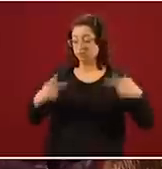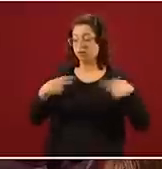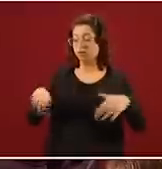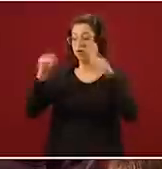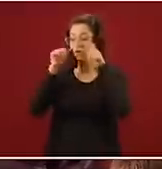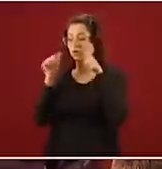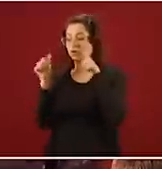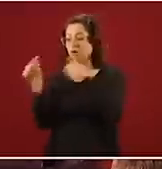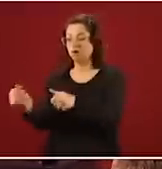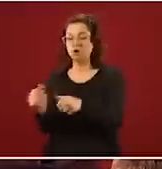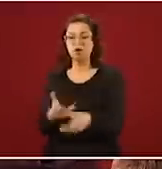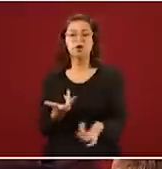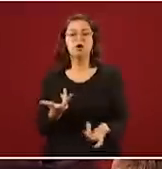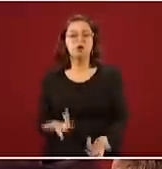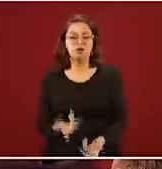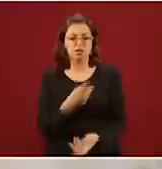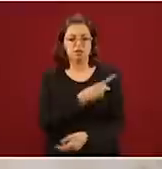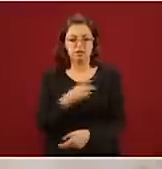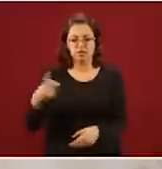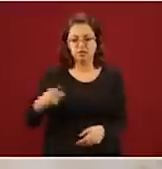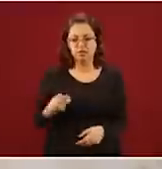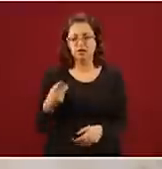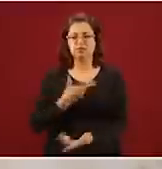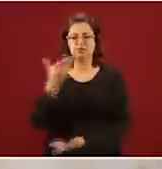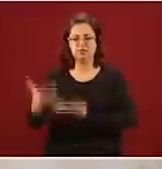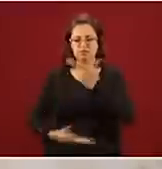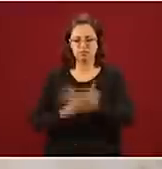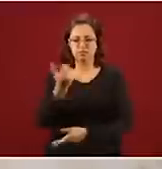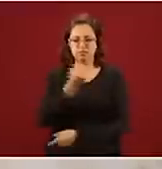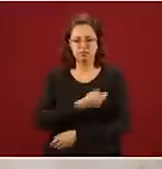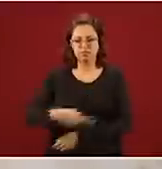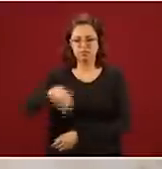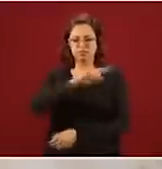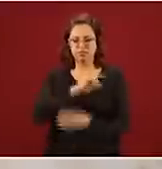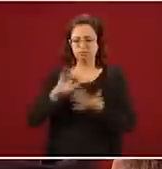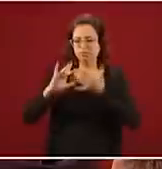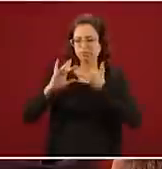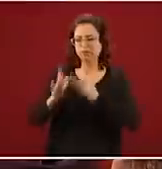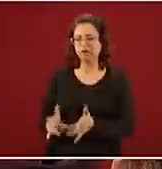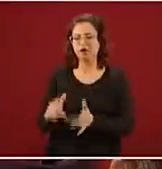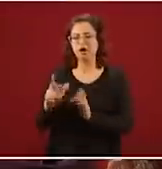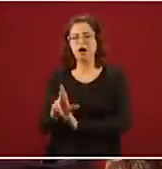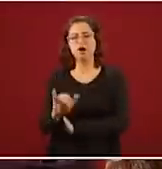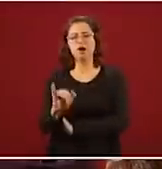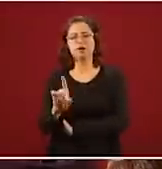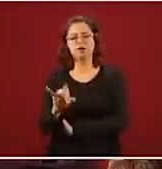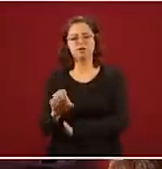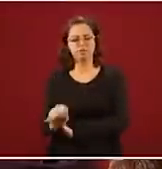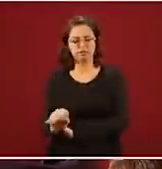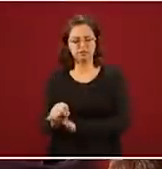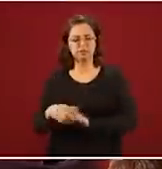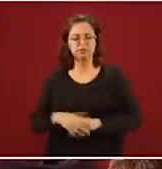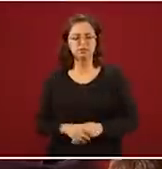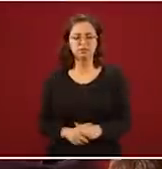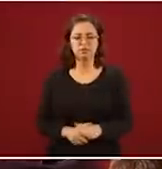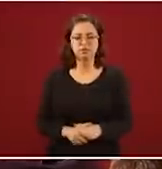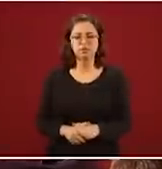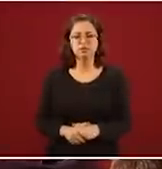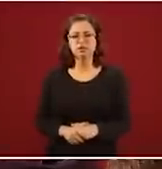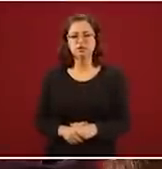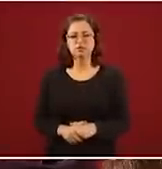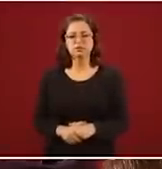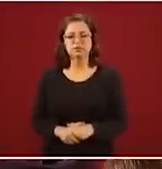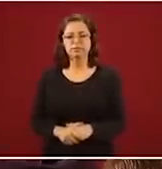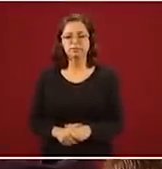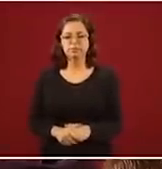hacer redes integradas de servicios de salud que se conocen como RITS. Tenemos un programa de